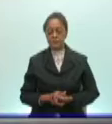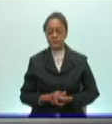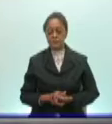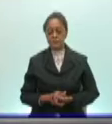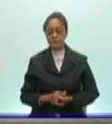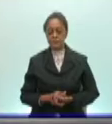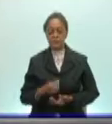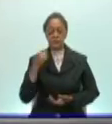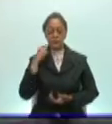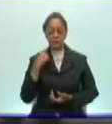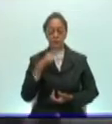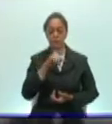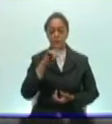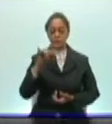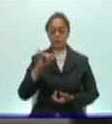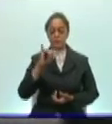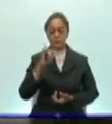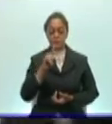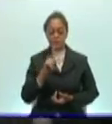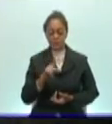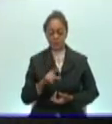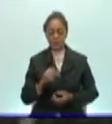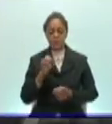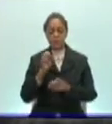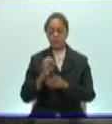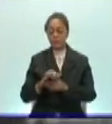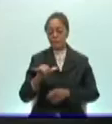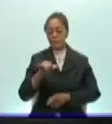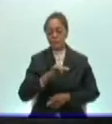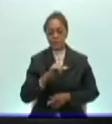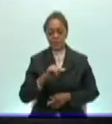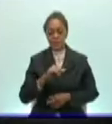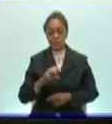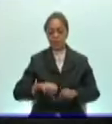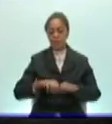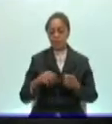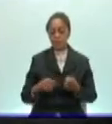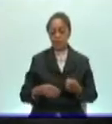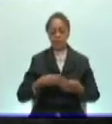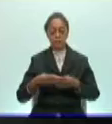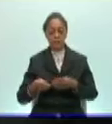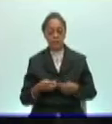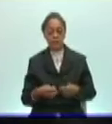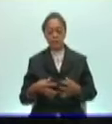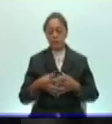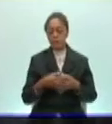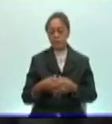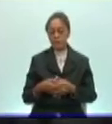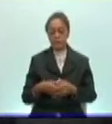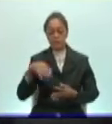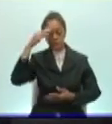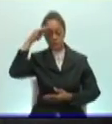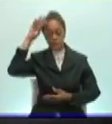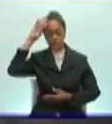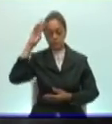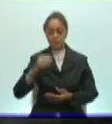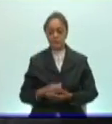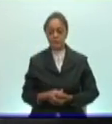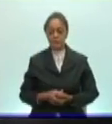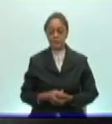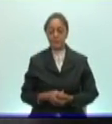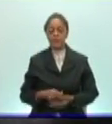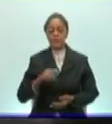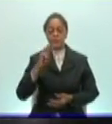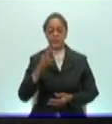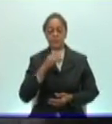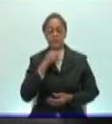El año de 1961 comienza también con la ruptura de relaciones entre Estados Unidos y Cuba. El 3 de